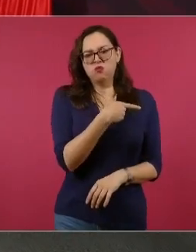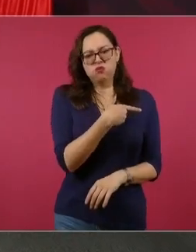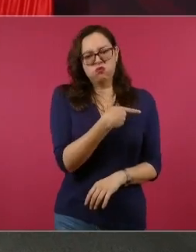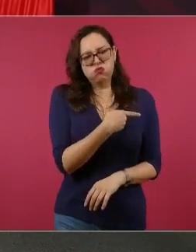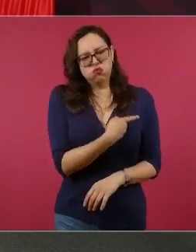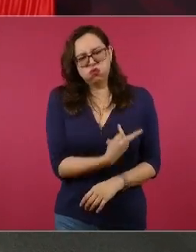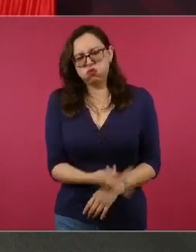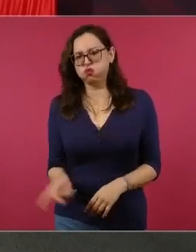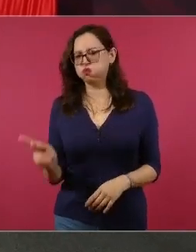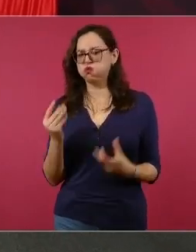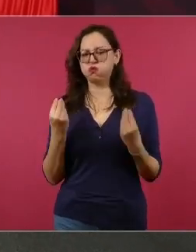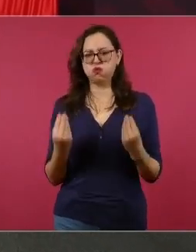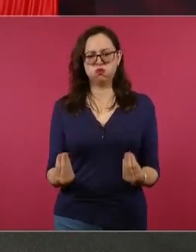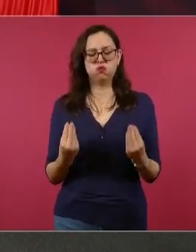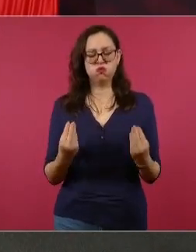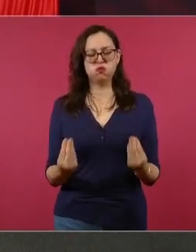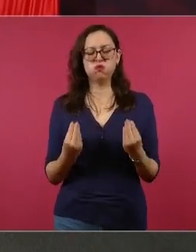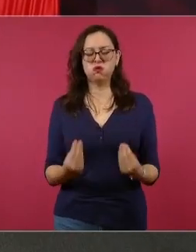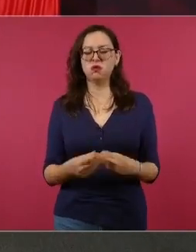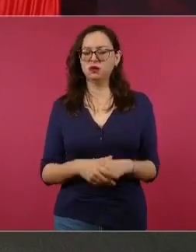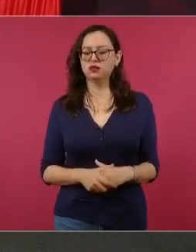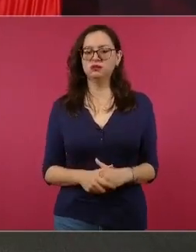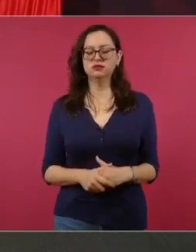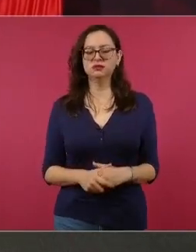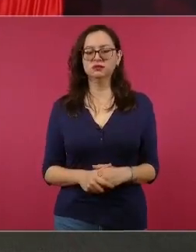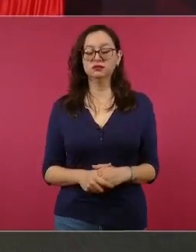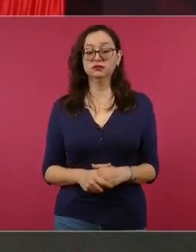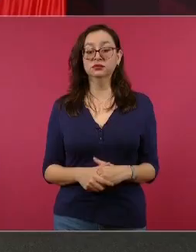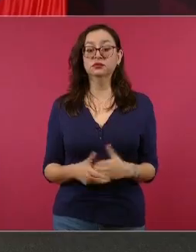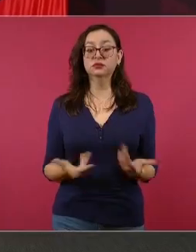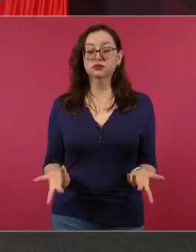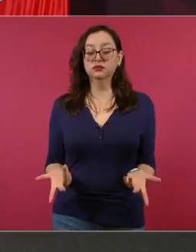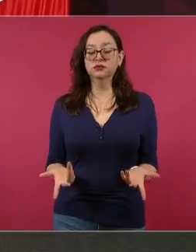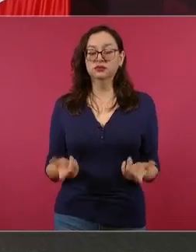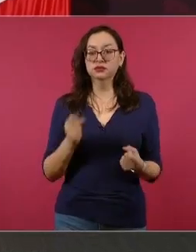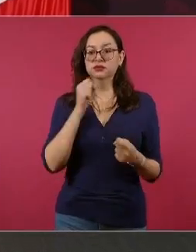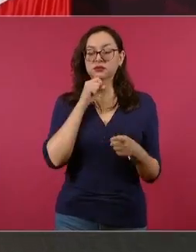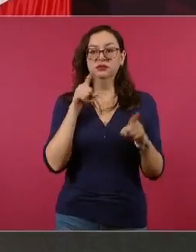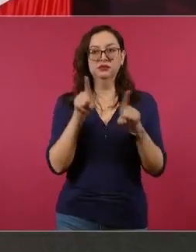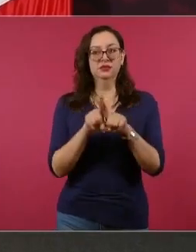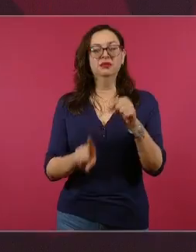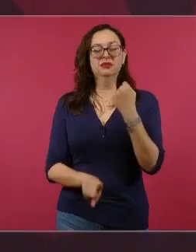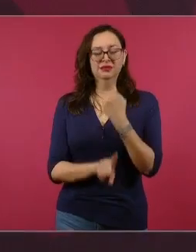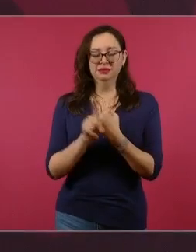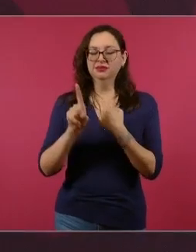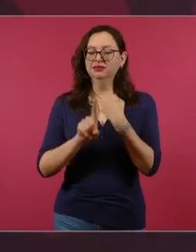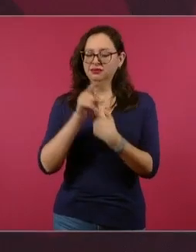millones de pobres y mucha descomposición también.